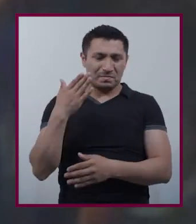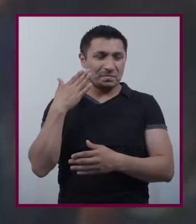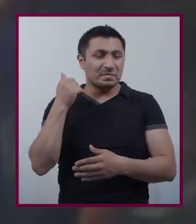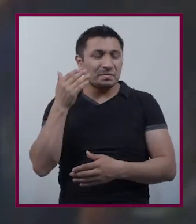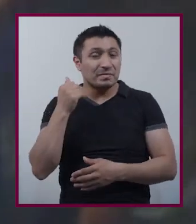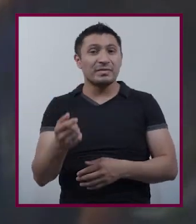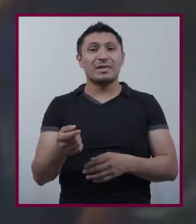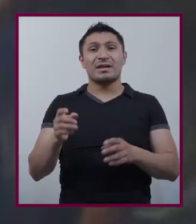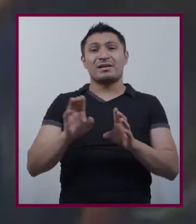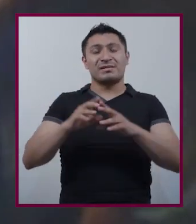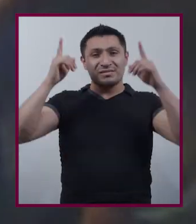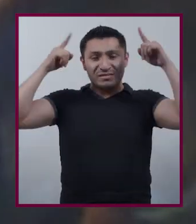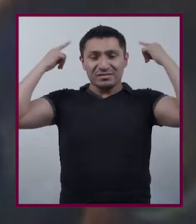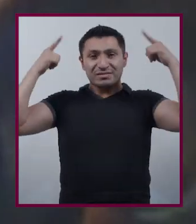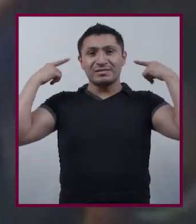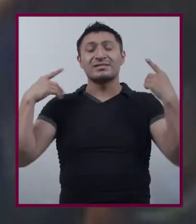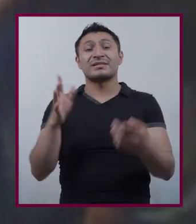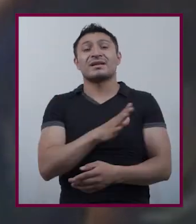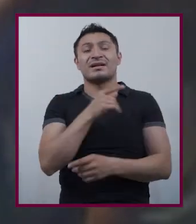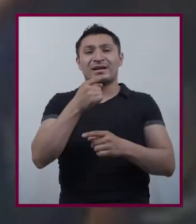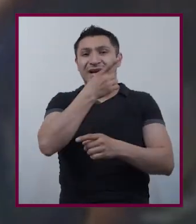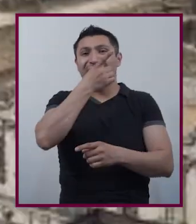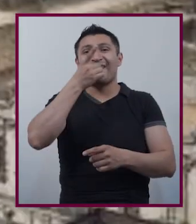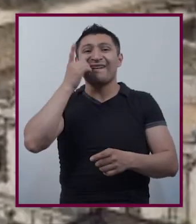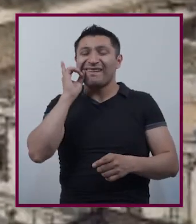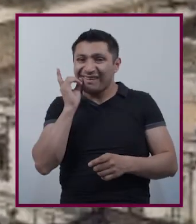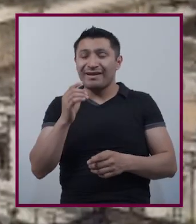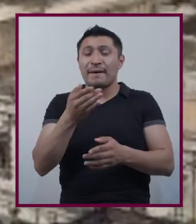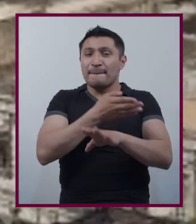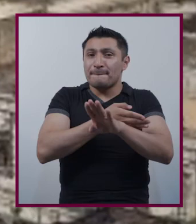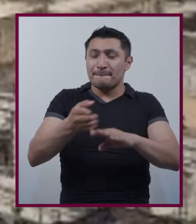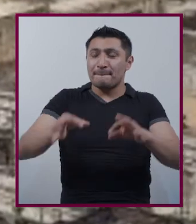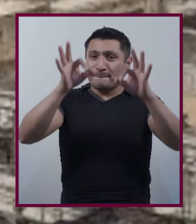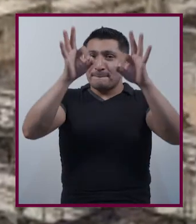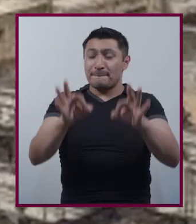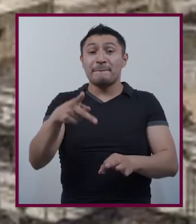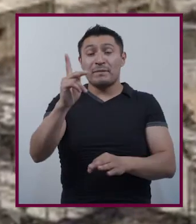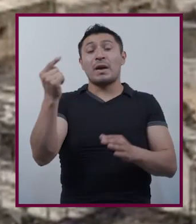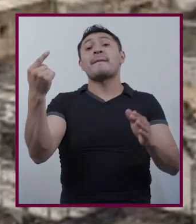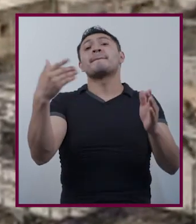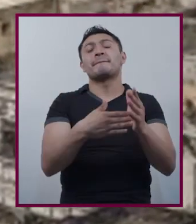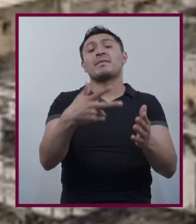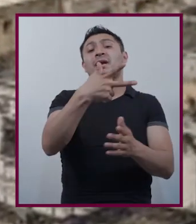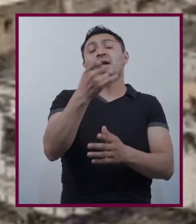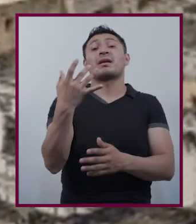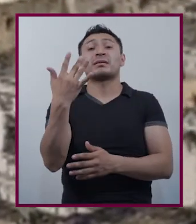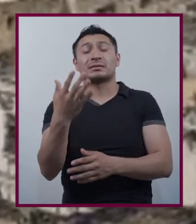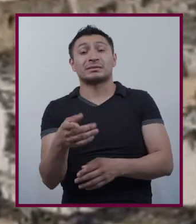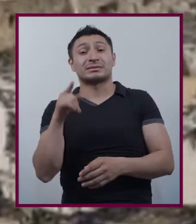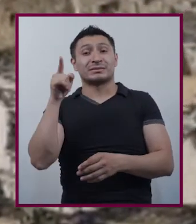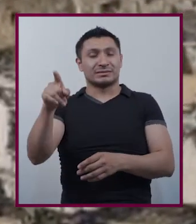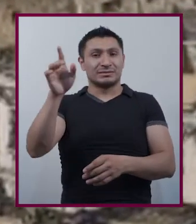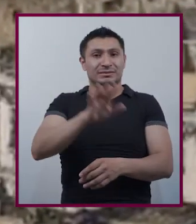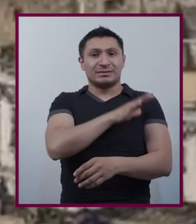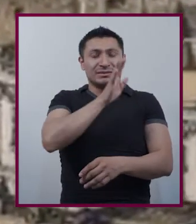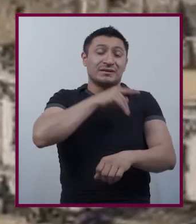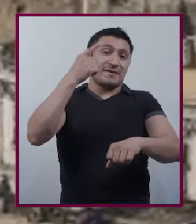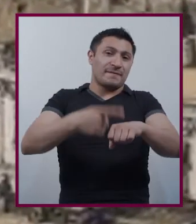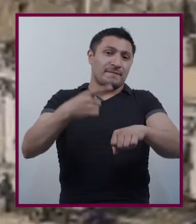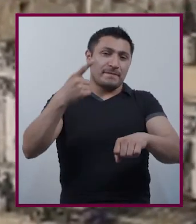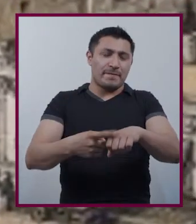bucles rubios y una dentadura blanca completa. Sin embargo, en 1850 adquirió una